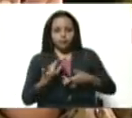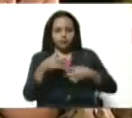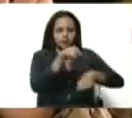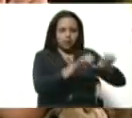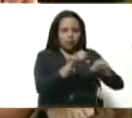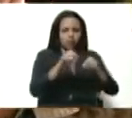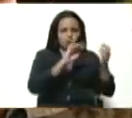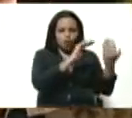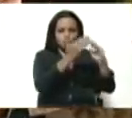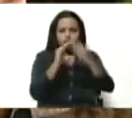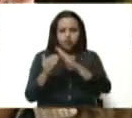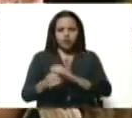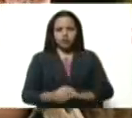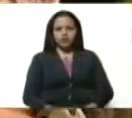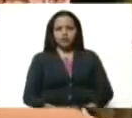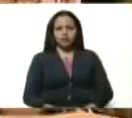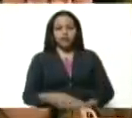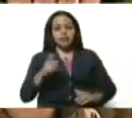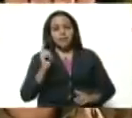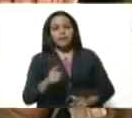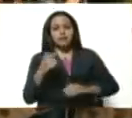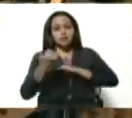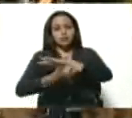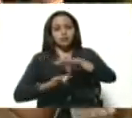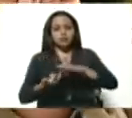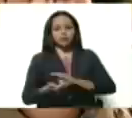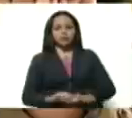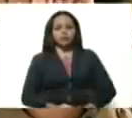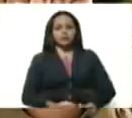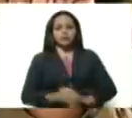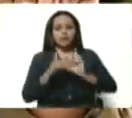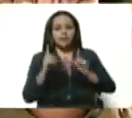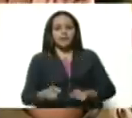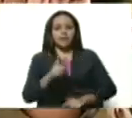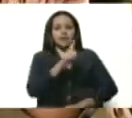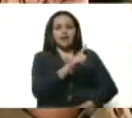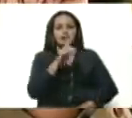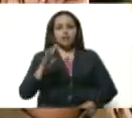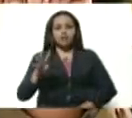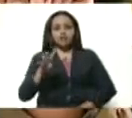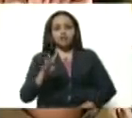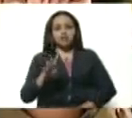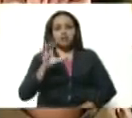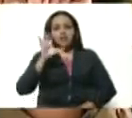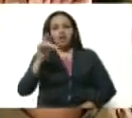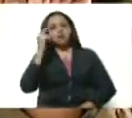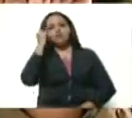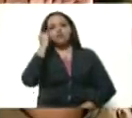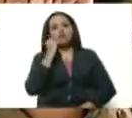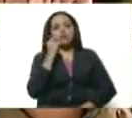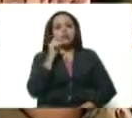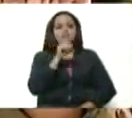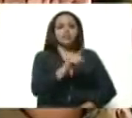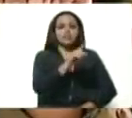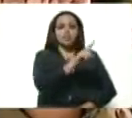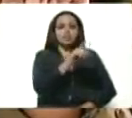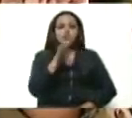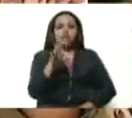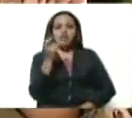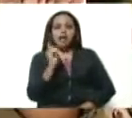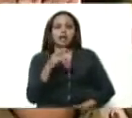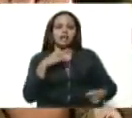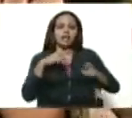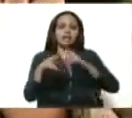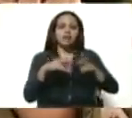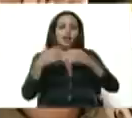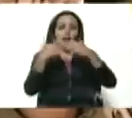comunicados comunitarios e institucionales luego tenemos 14 casos del estado sucre estos 14 casos todos están vinculados